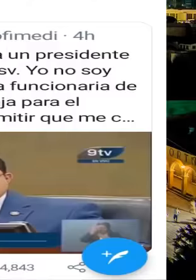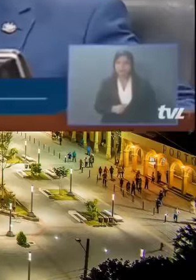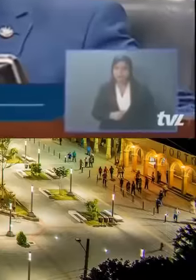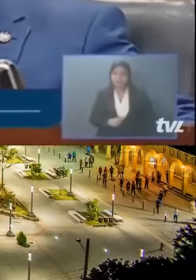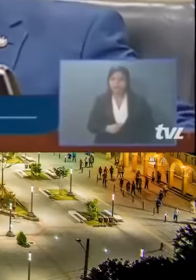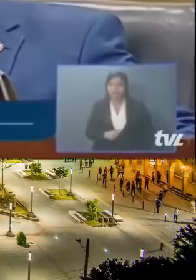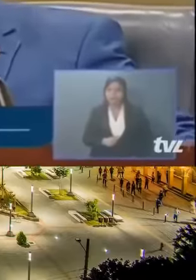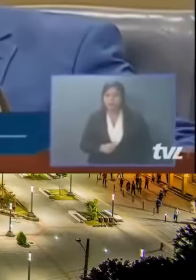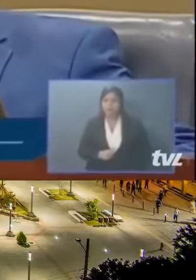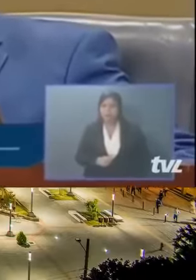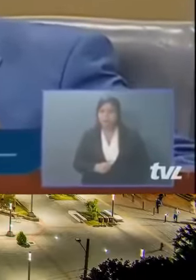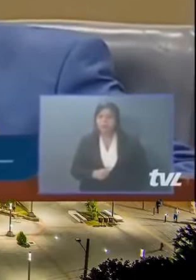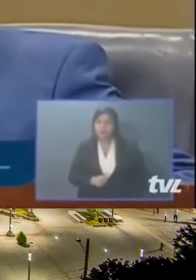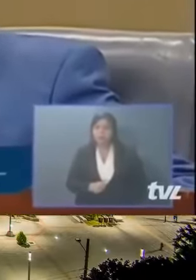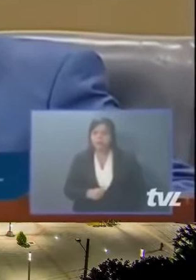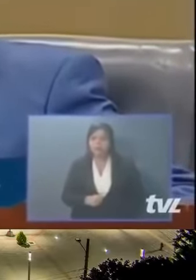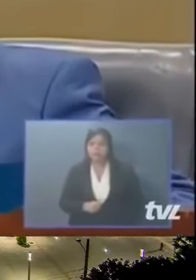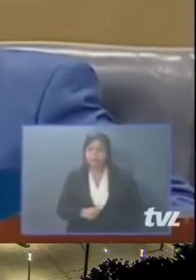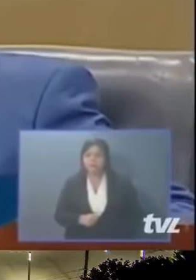adolescencia.